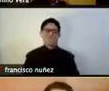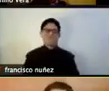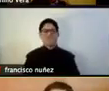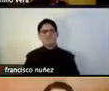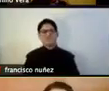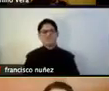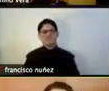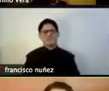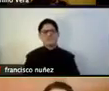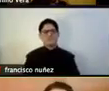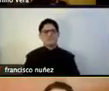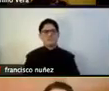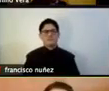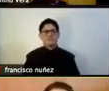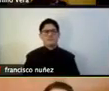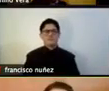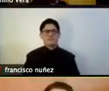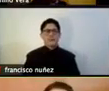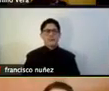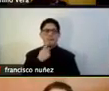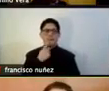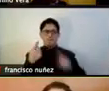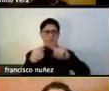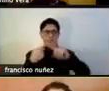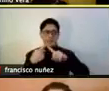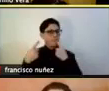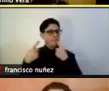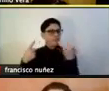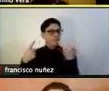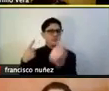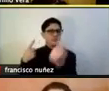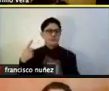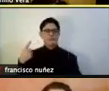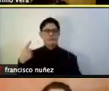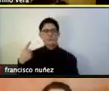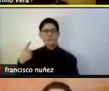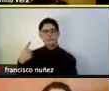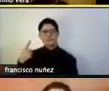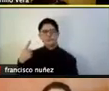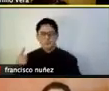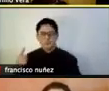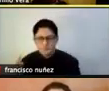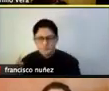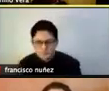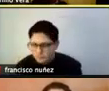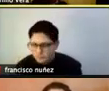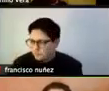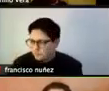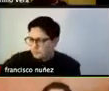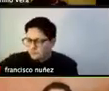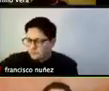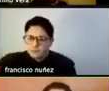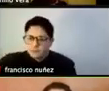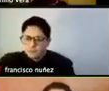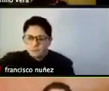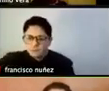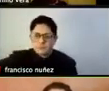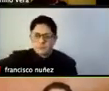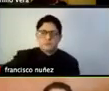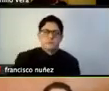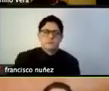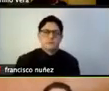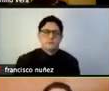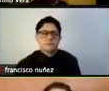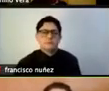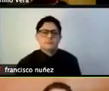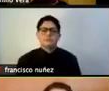pregunta del público. Es de Alexandra Ninoska. Ella pregunta, ¿cuál